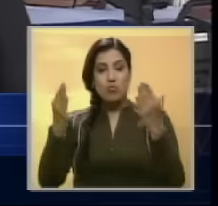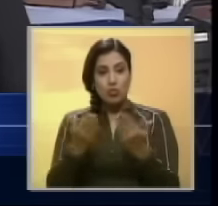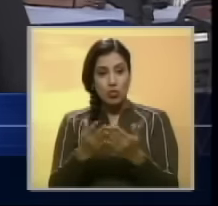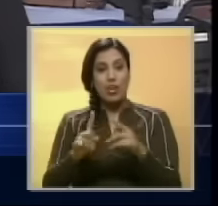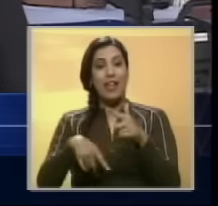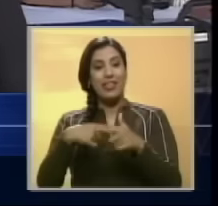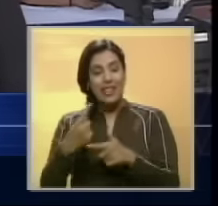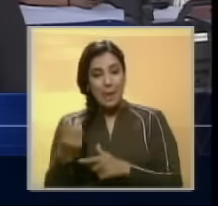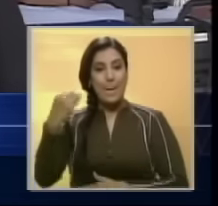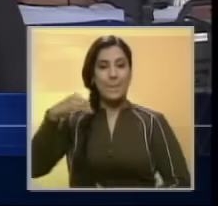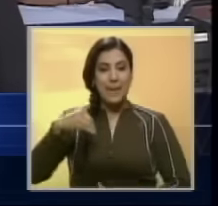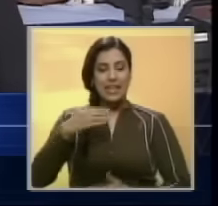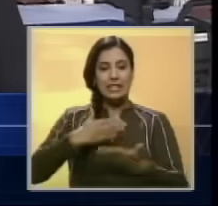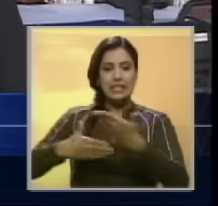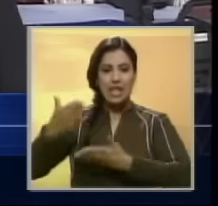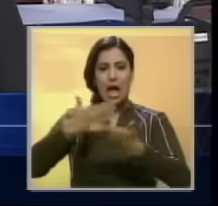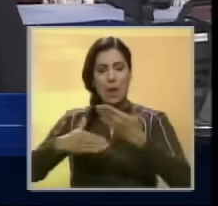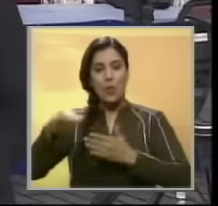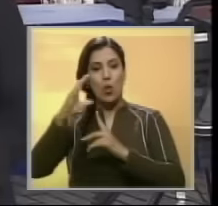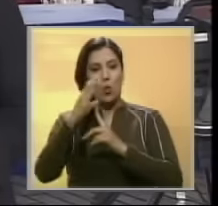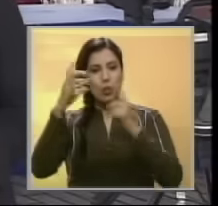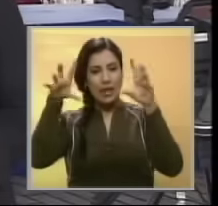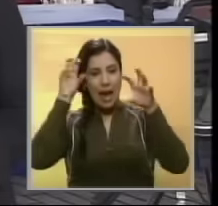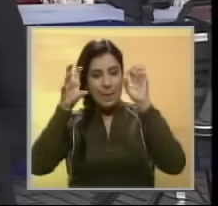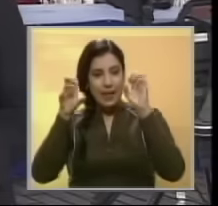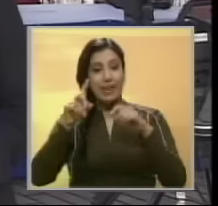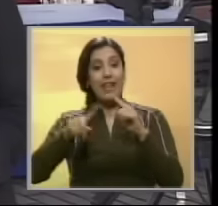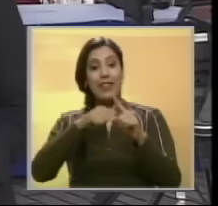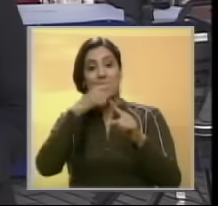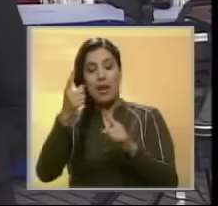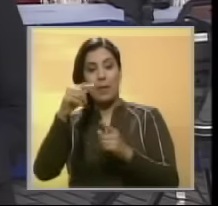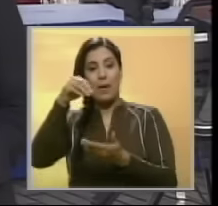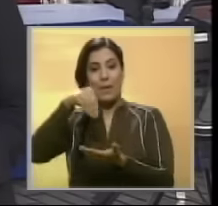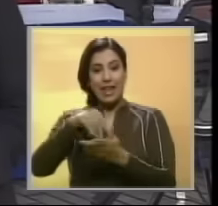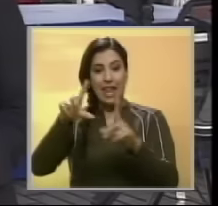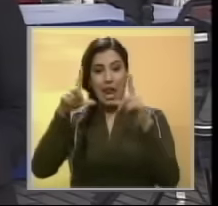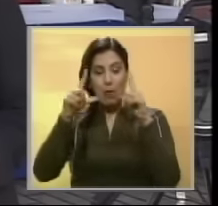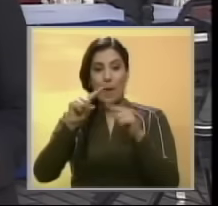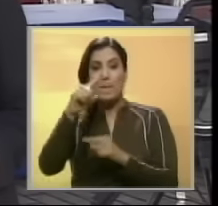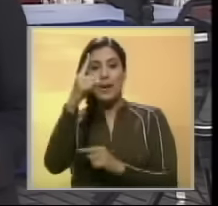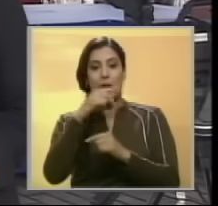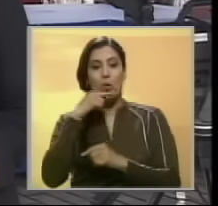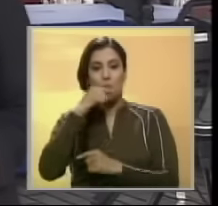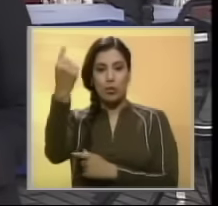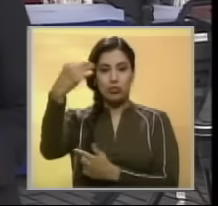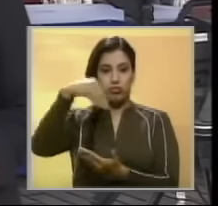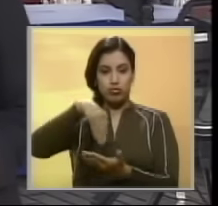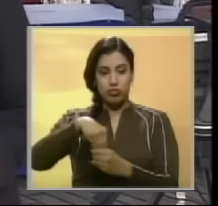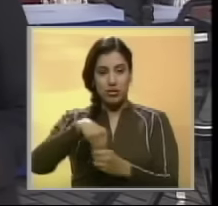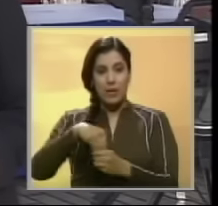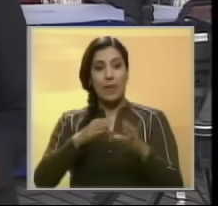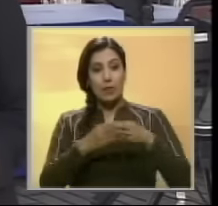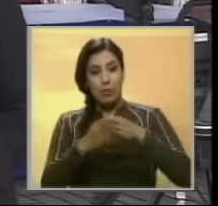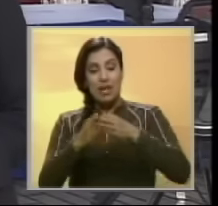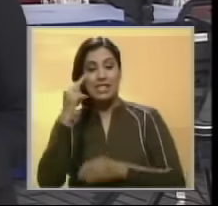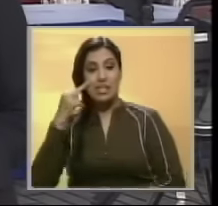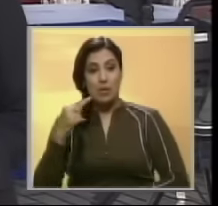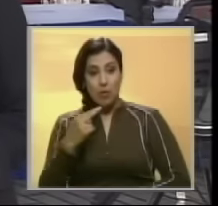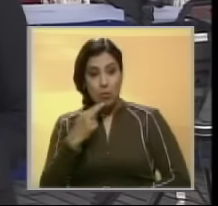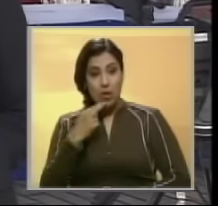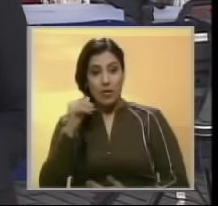realizarán además intercambio cultural y académico para luego atracar en el puerto de la guaira el primero de octubre en el buque escuela Simón